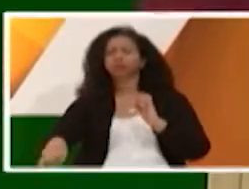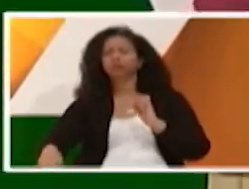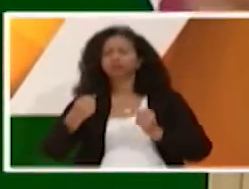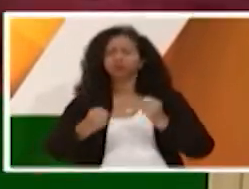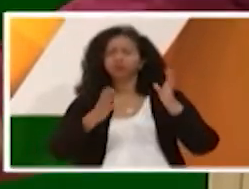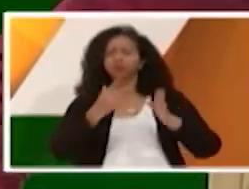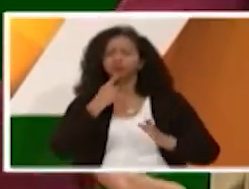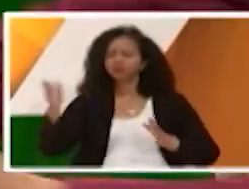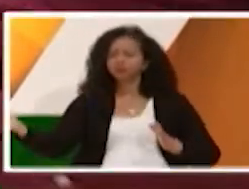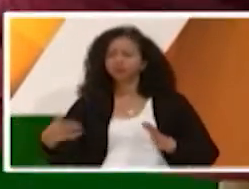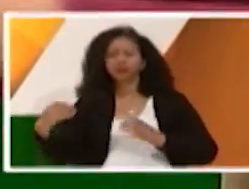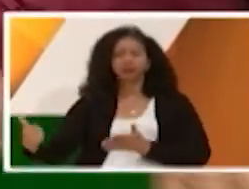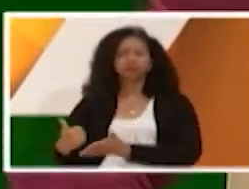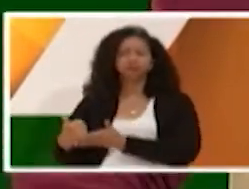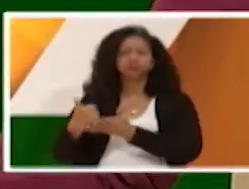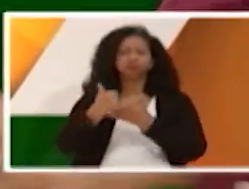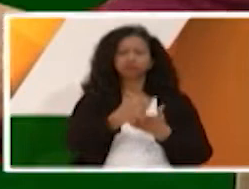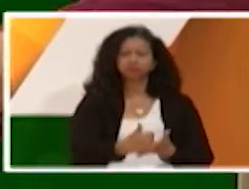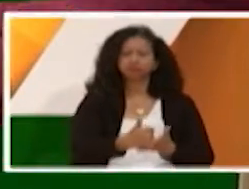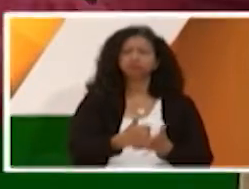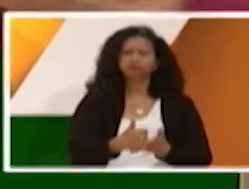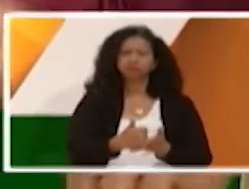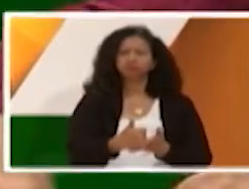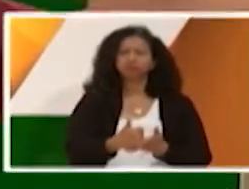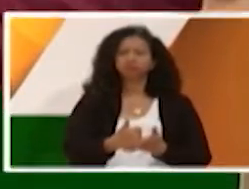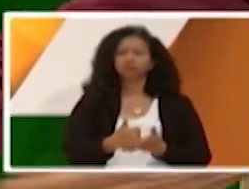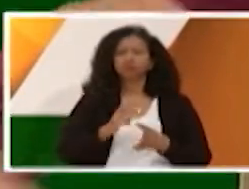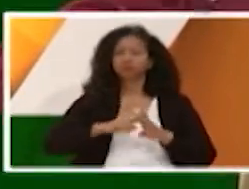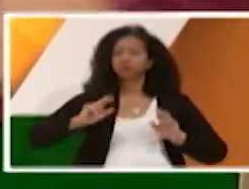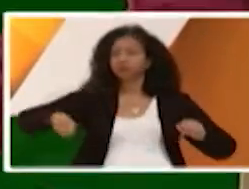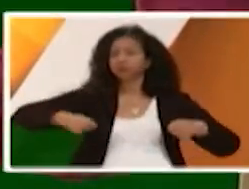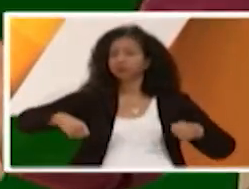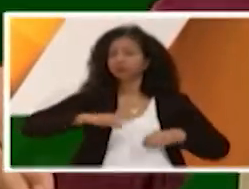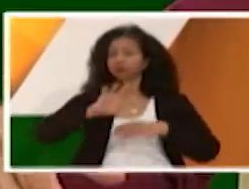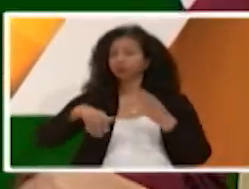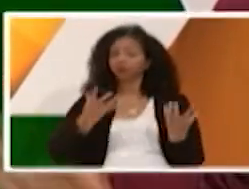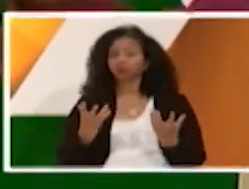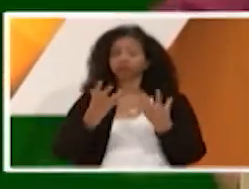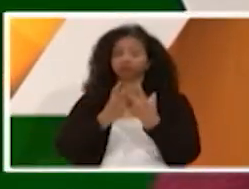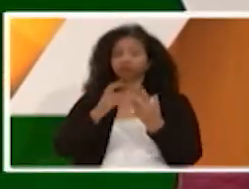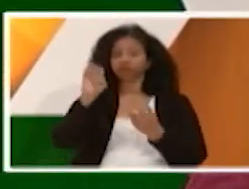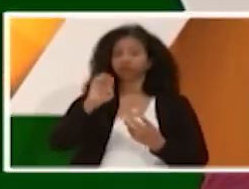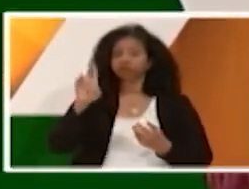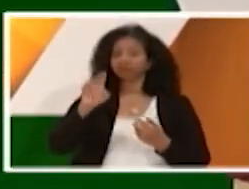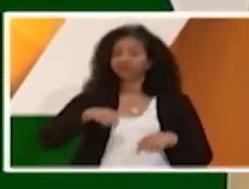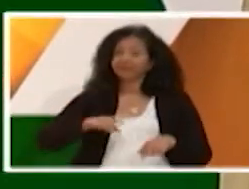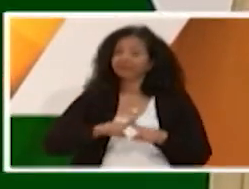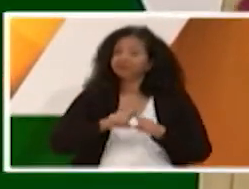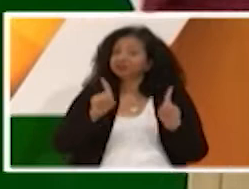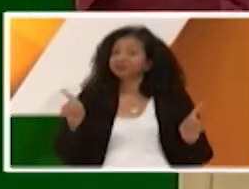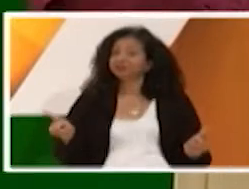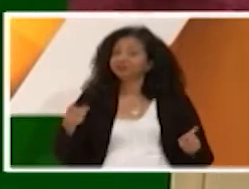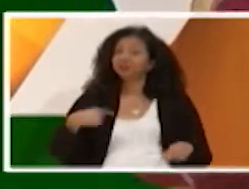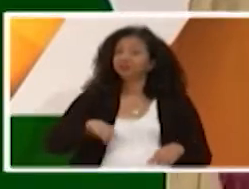dice, venga, que por aquí, y sale una silla de una cosa que está adaptado todo para esto. Pero aquí no. Aquí nosotros